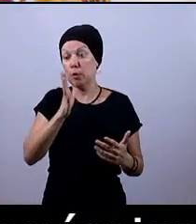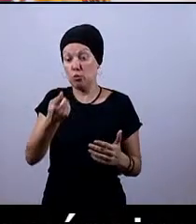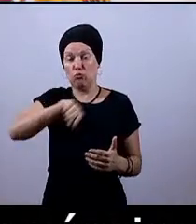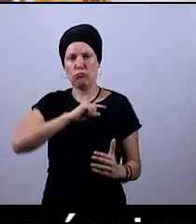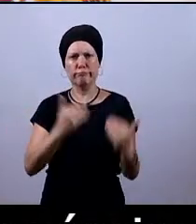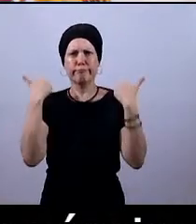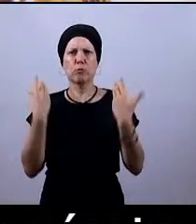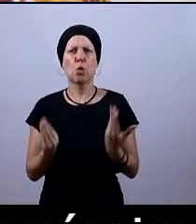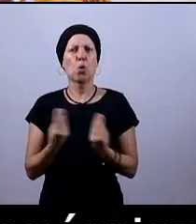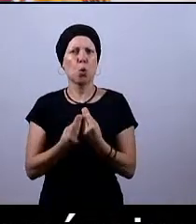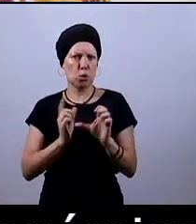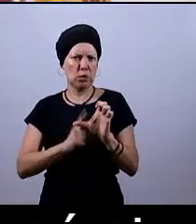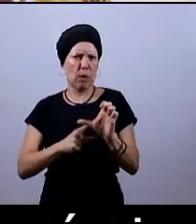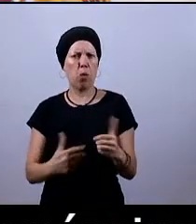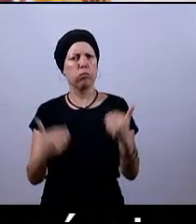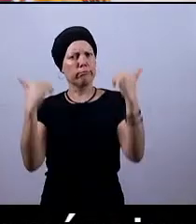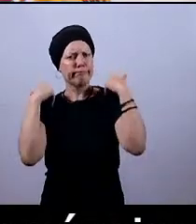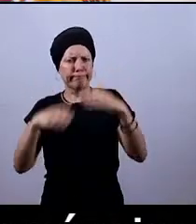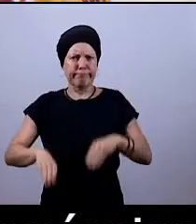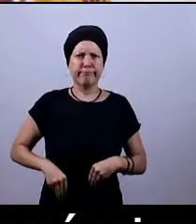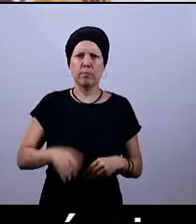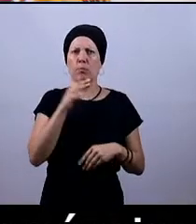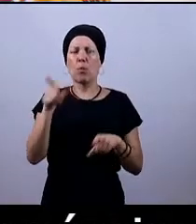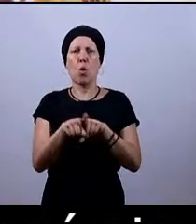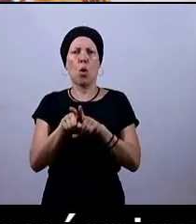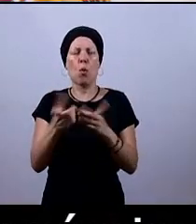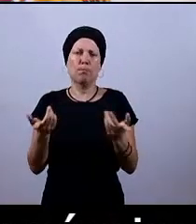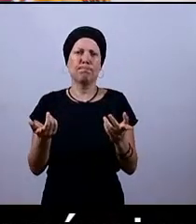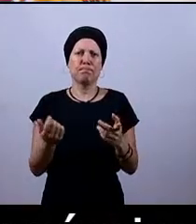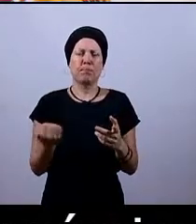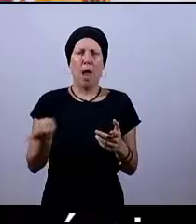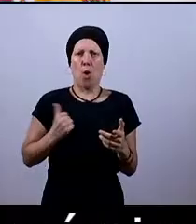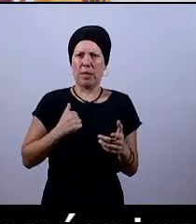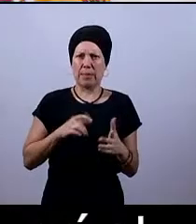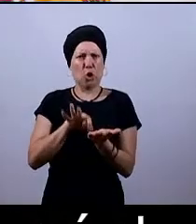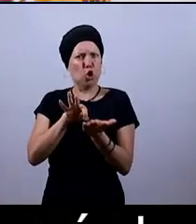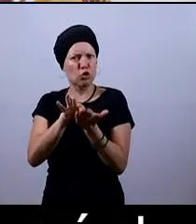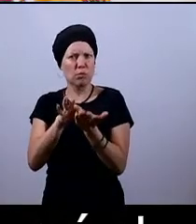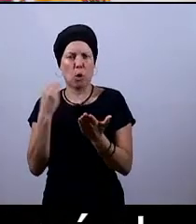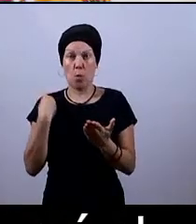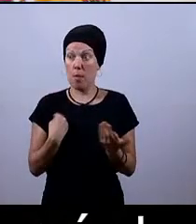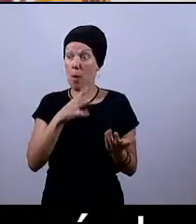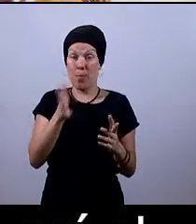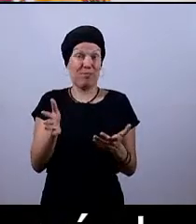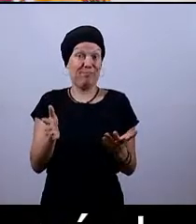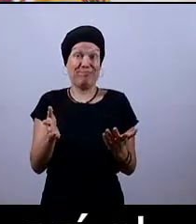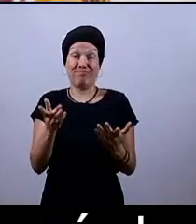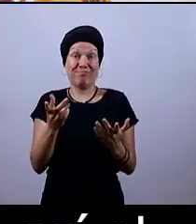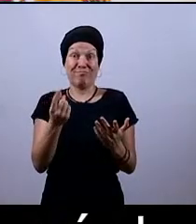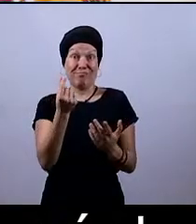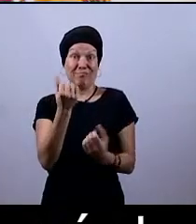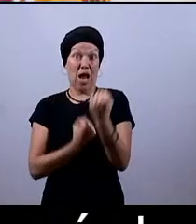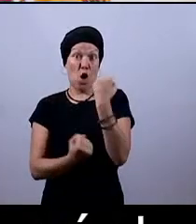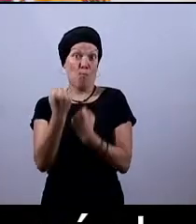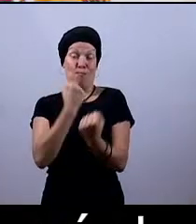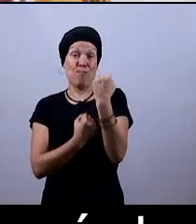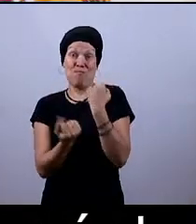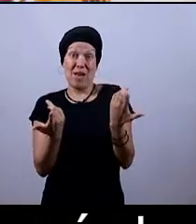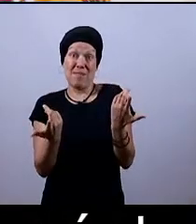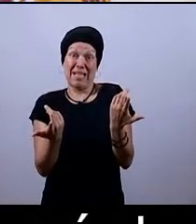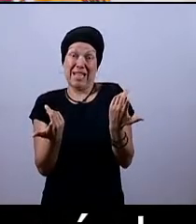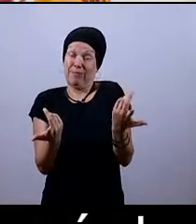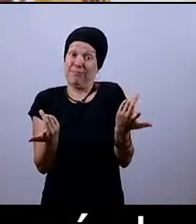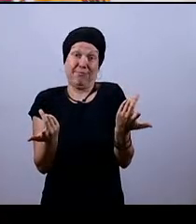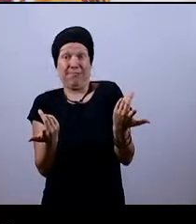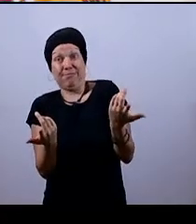La Junta asume así el déficit de explotación de servicios que no son económicamente rentables